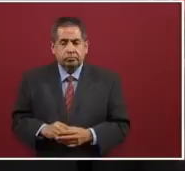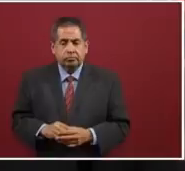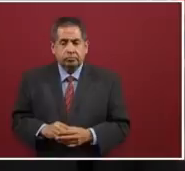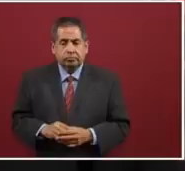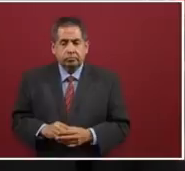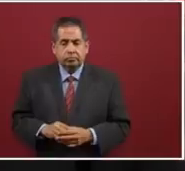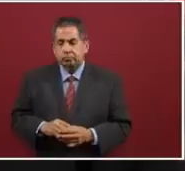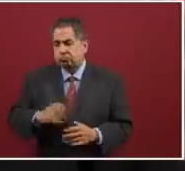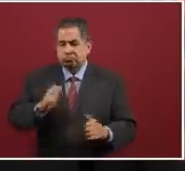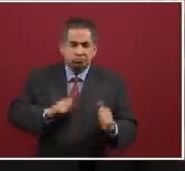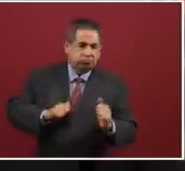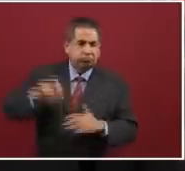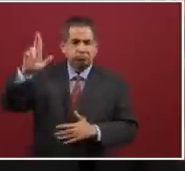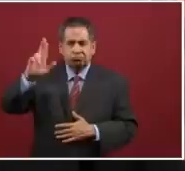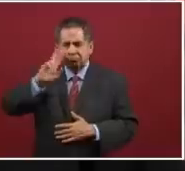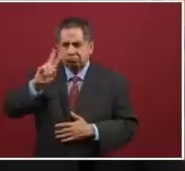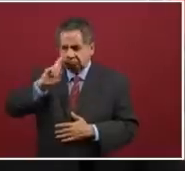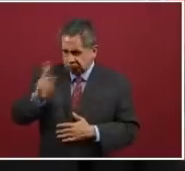que levanten la mano,